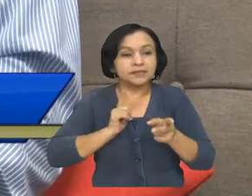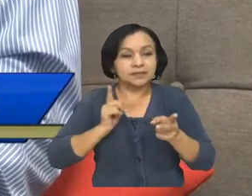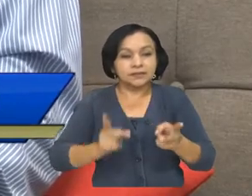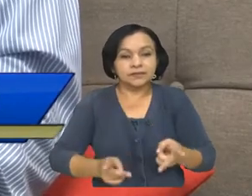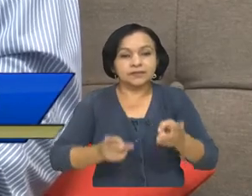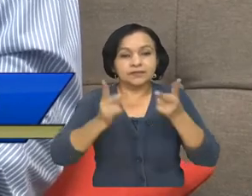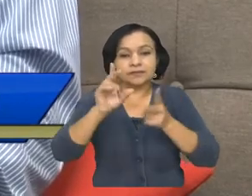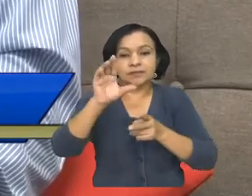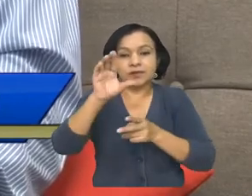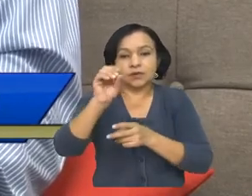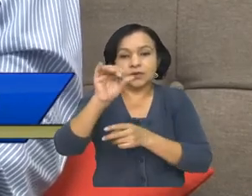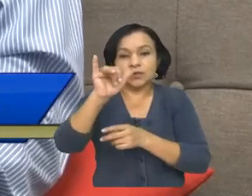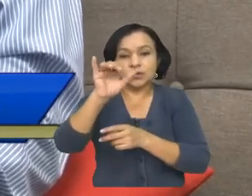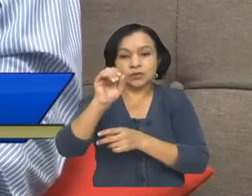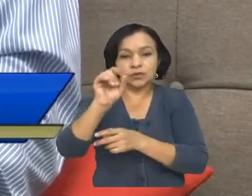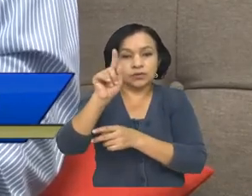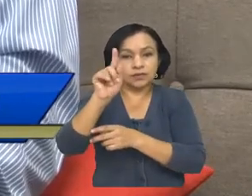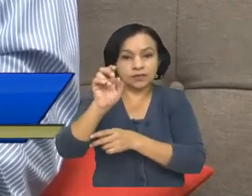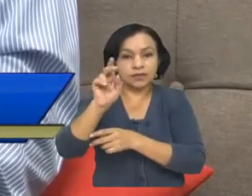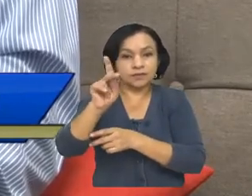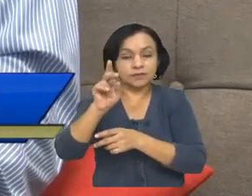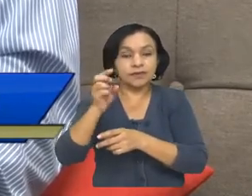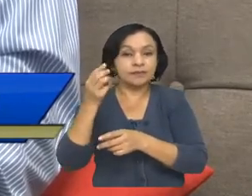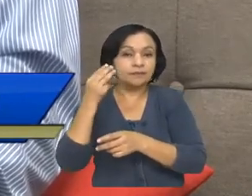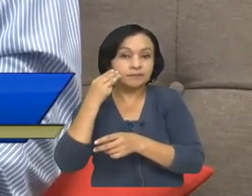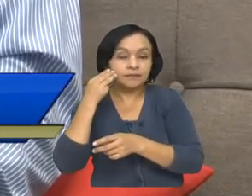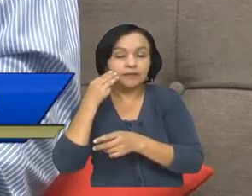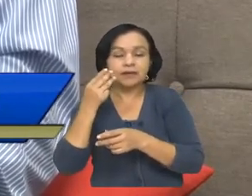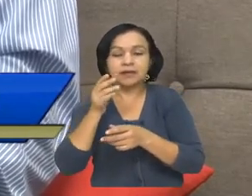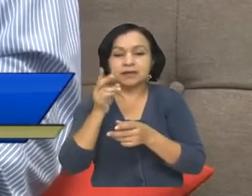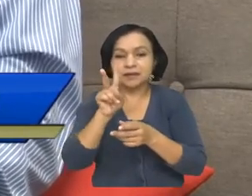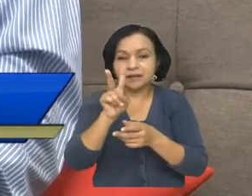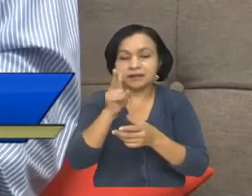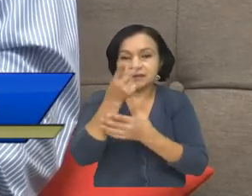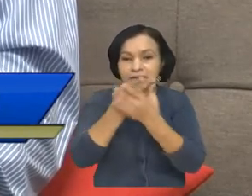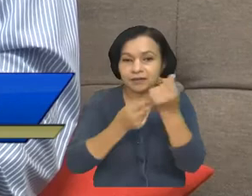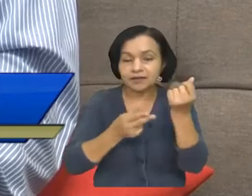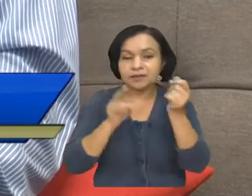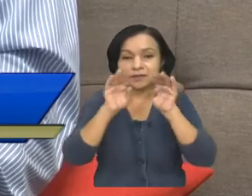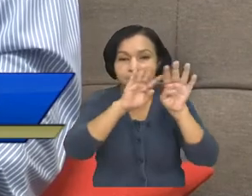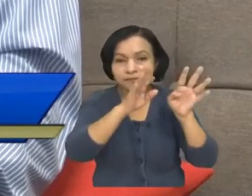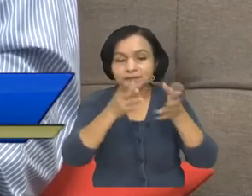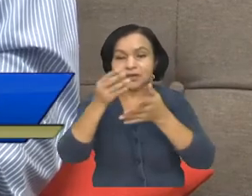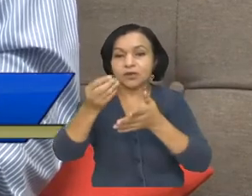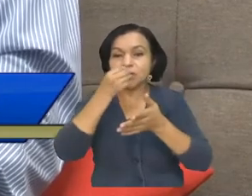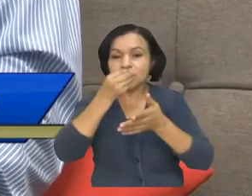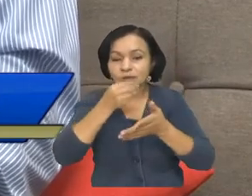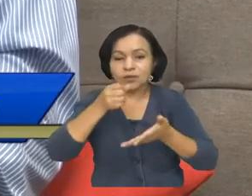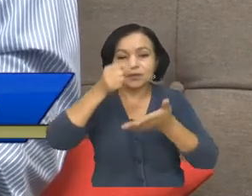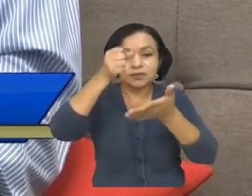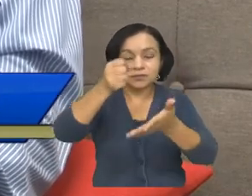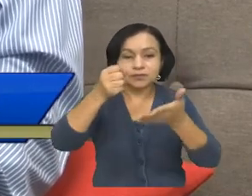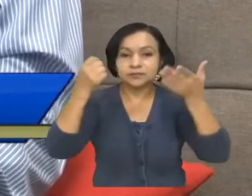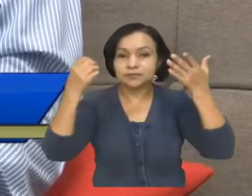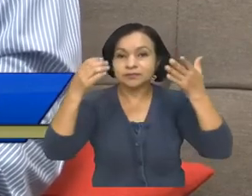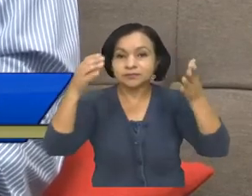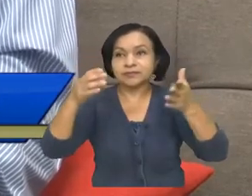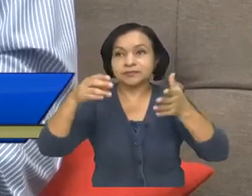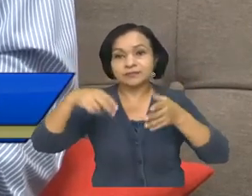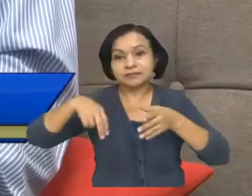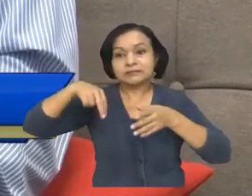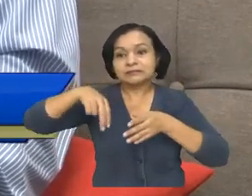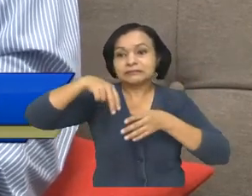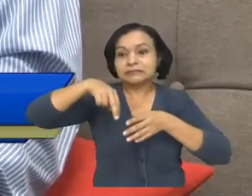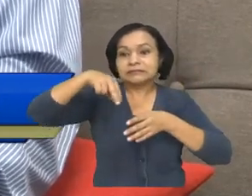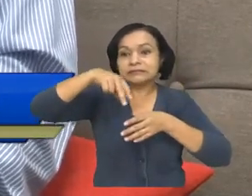en el Coyotepe. Entonces después ya llegaron las viejitas, la señora, con comida, con todo, subiendo, así